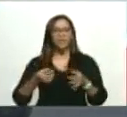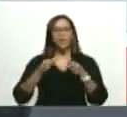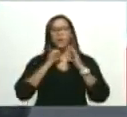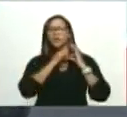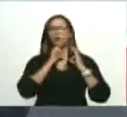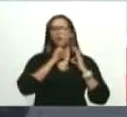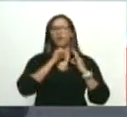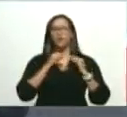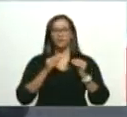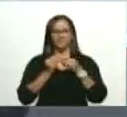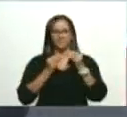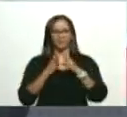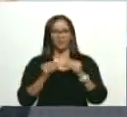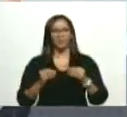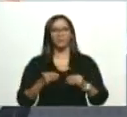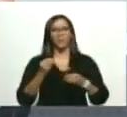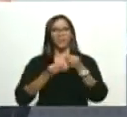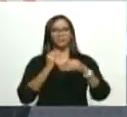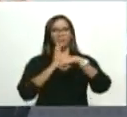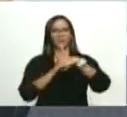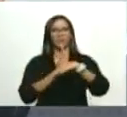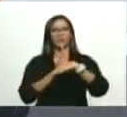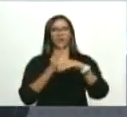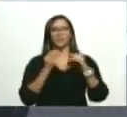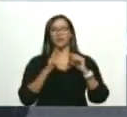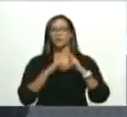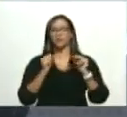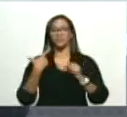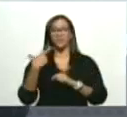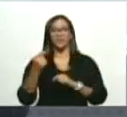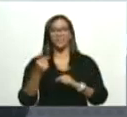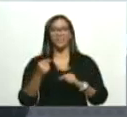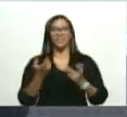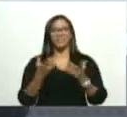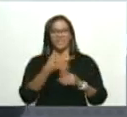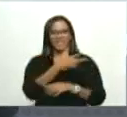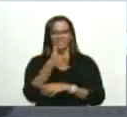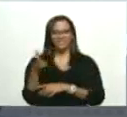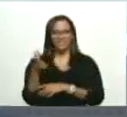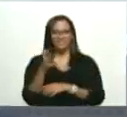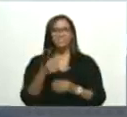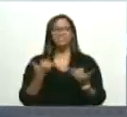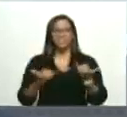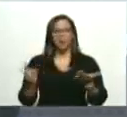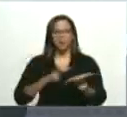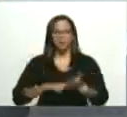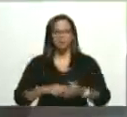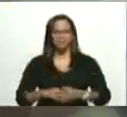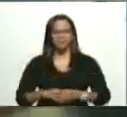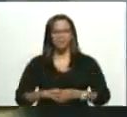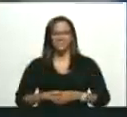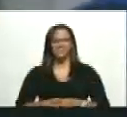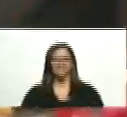prepararlo todo. Vamos a hacer una pequeña pausa, pero no se separen de la pantalla de 360, que ya venimos con más.